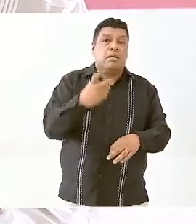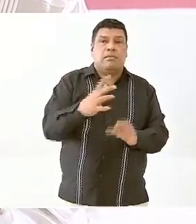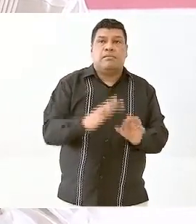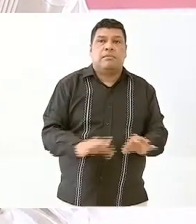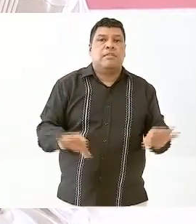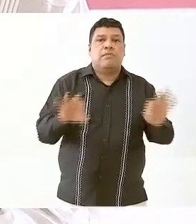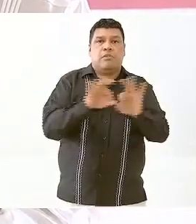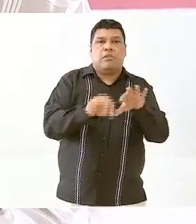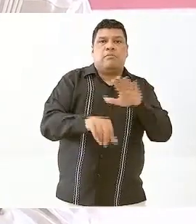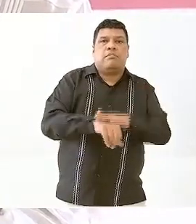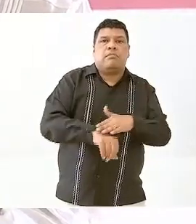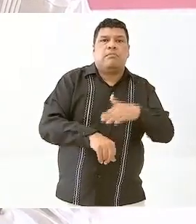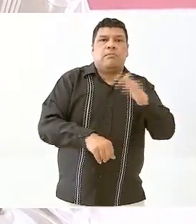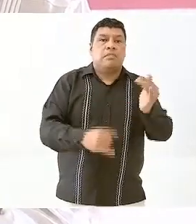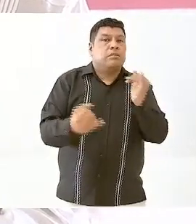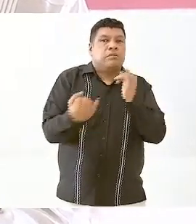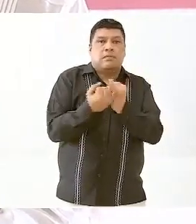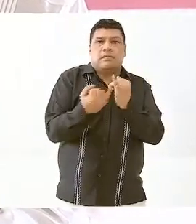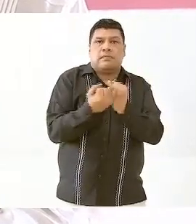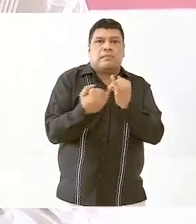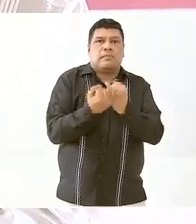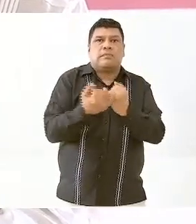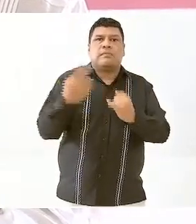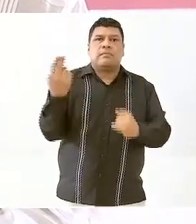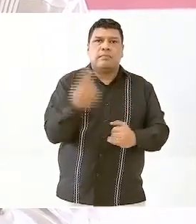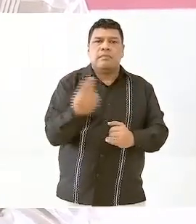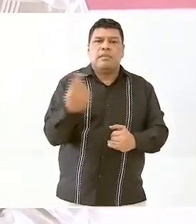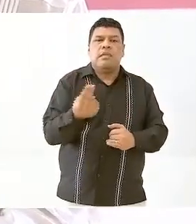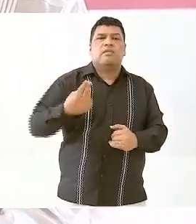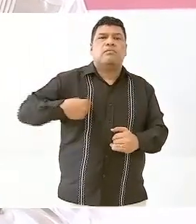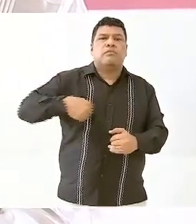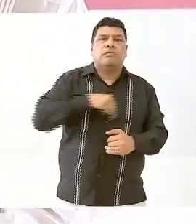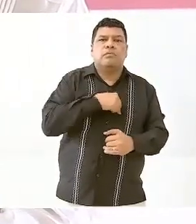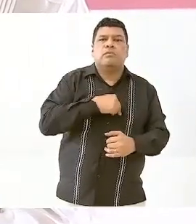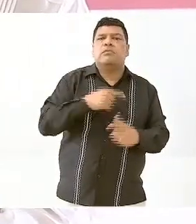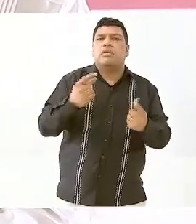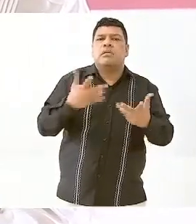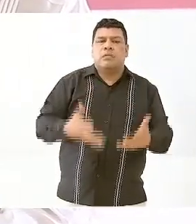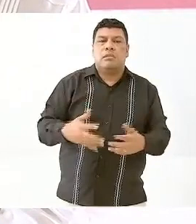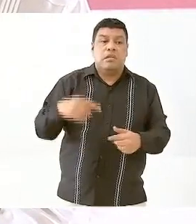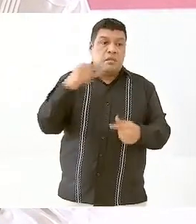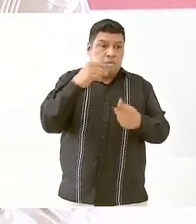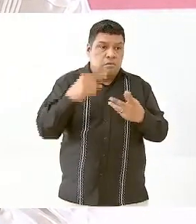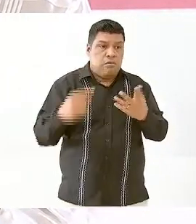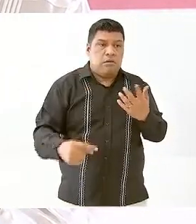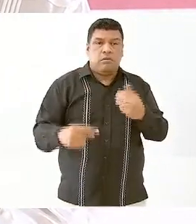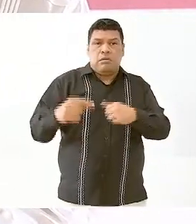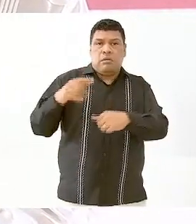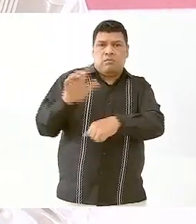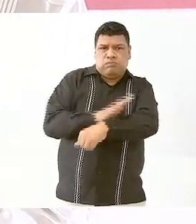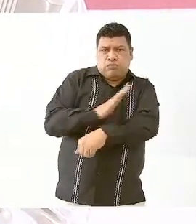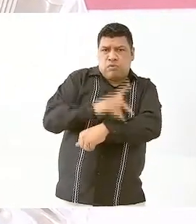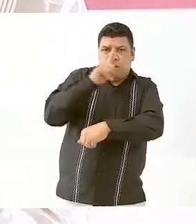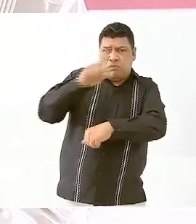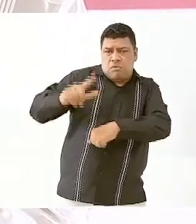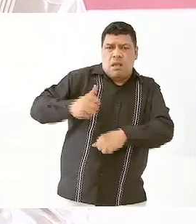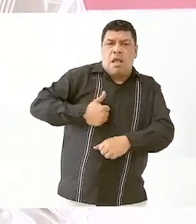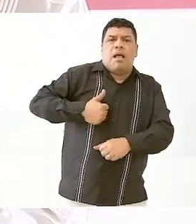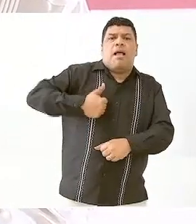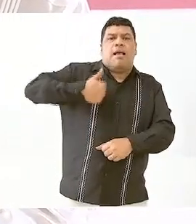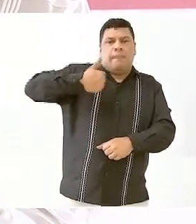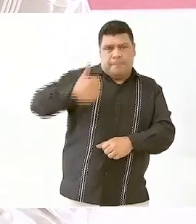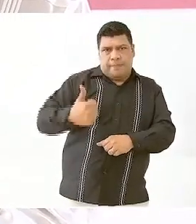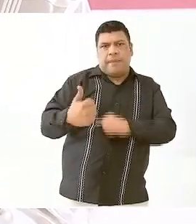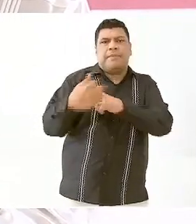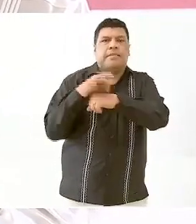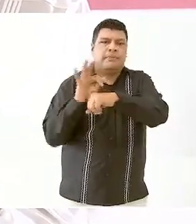importantes, y también se trata de aprovechar la energía eléctrica